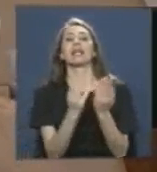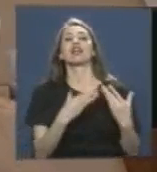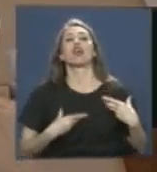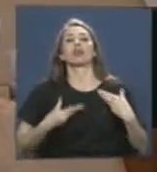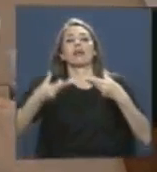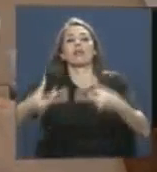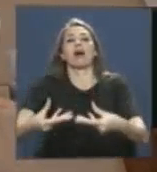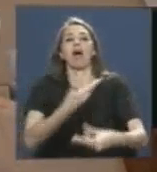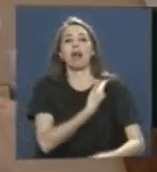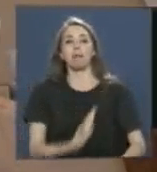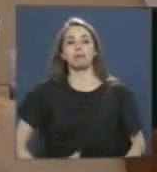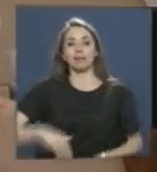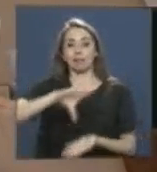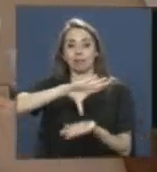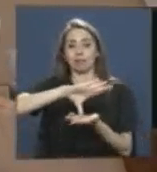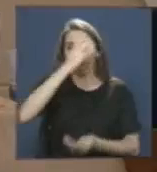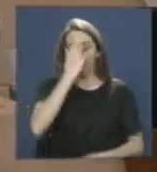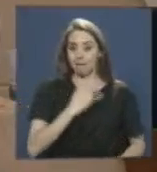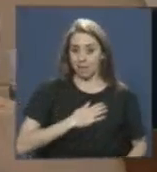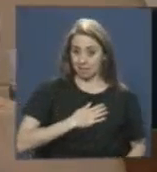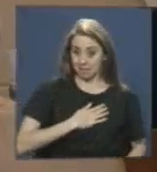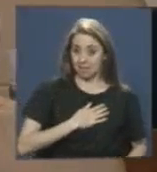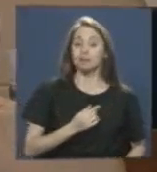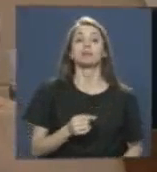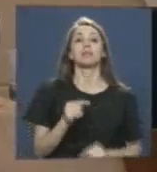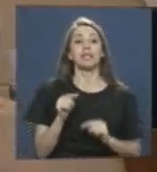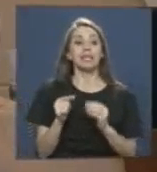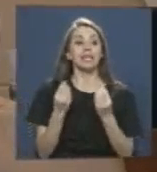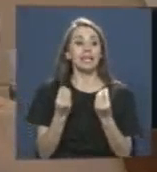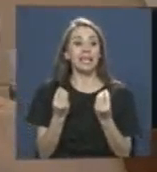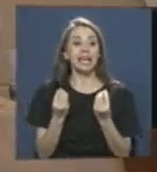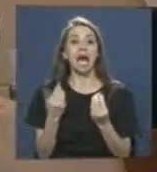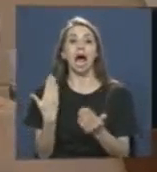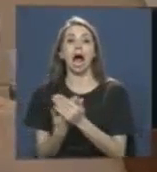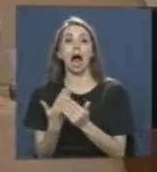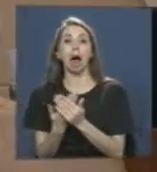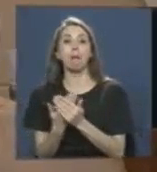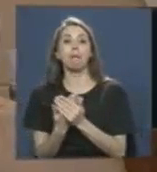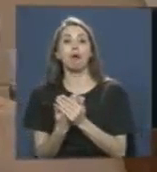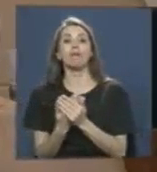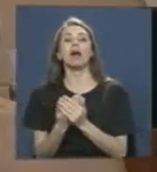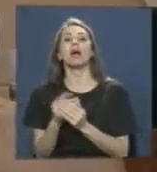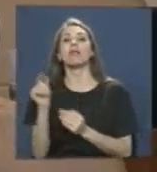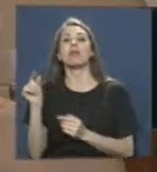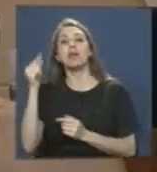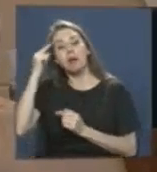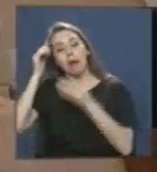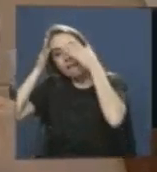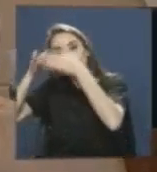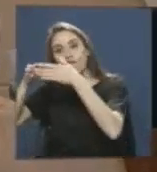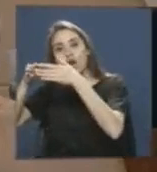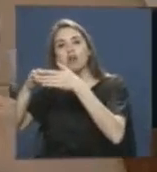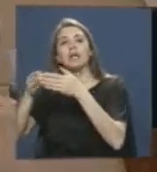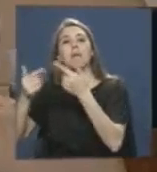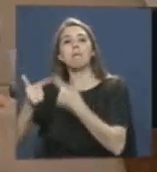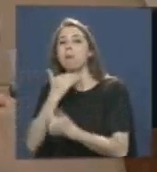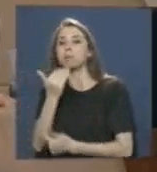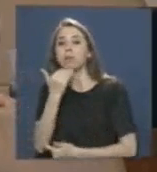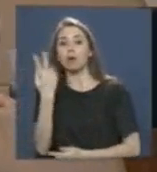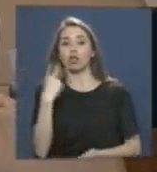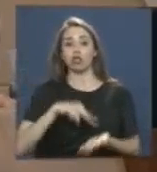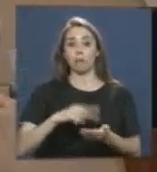la presidenta Bachelet. Cuestión especialmente sabrosa desde el punto de vista de la pequeña política, luego de haberle quitado en